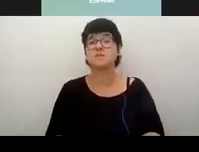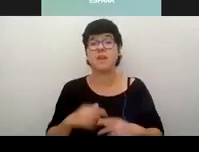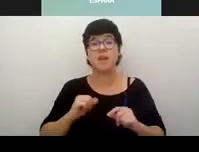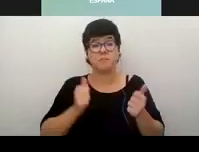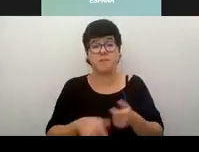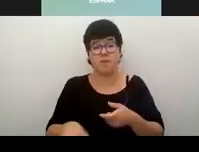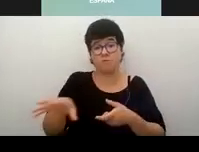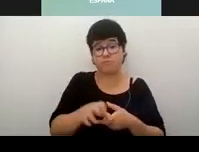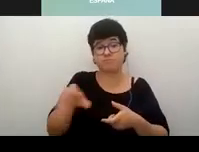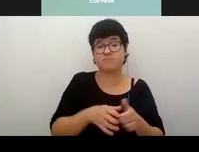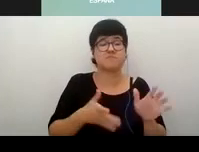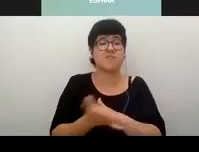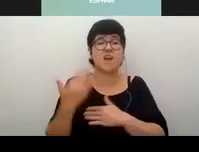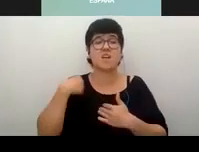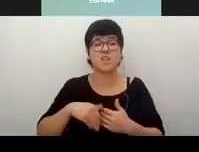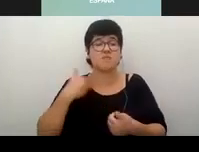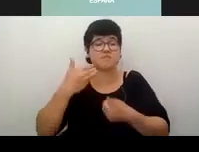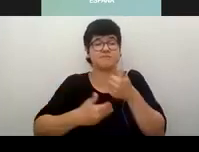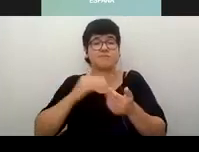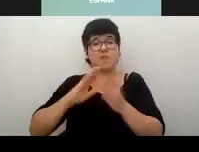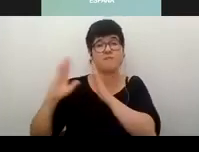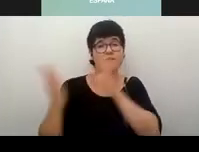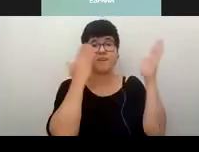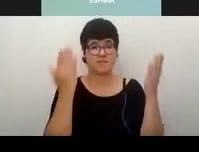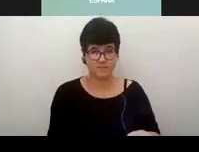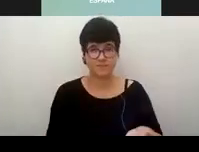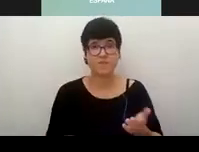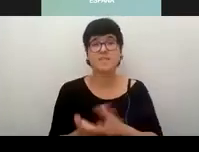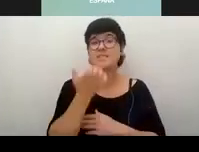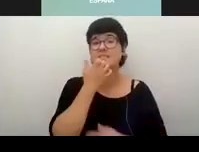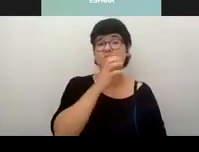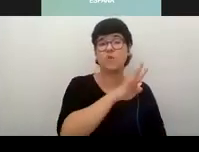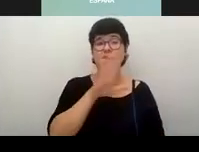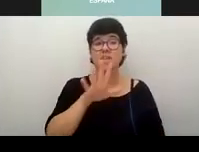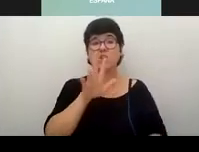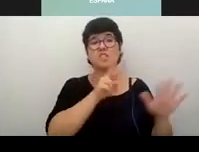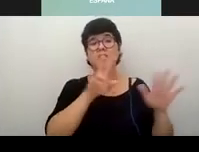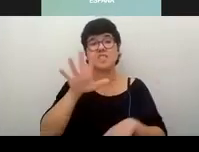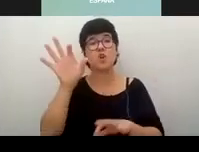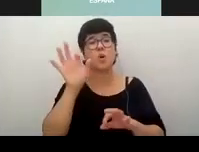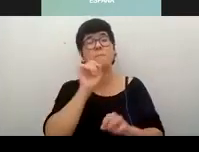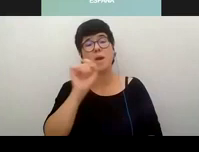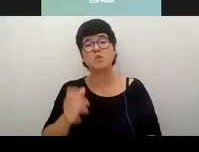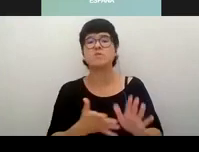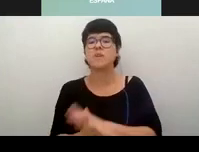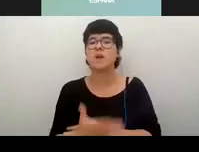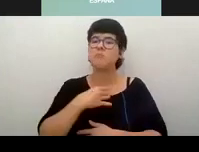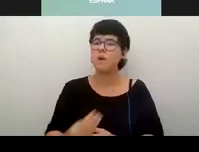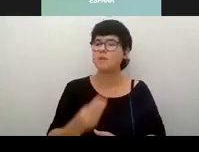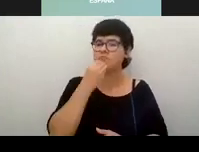ya vamos a estar en fase de recuperación. Si dura entre 45 y 75 minutos podemos ingerir pequeñas cantidades de hidratos de